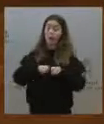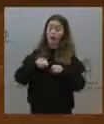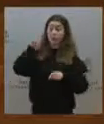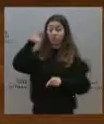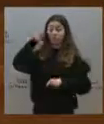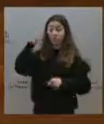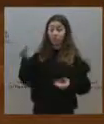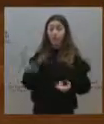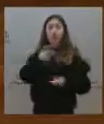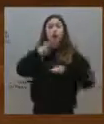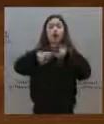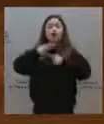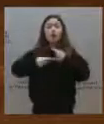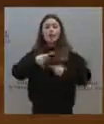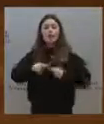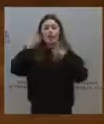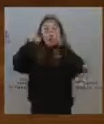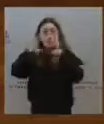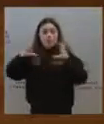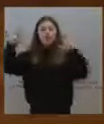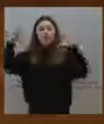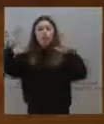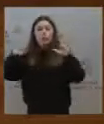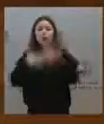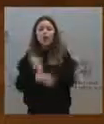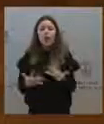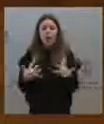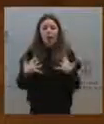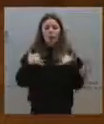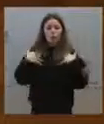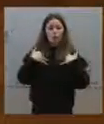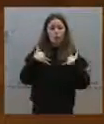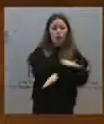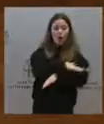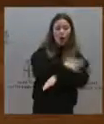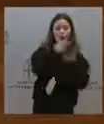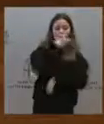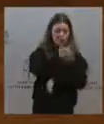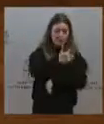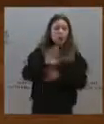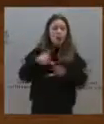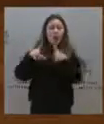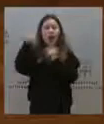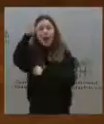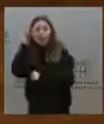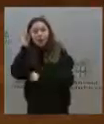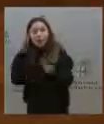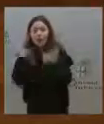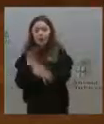enajenación no las sufrirá el Gobierno, sino los asturianos, que cada vez en menor número deciden quedarse en esta maravillosa